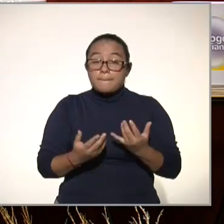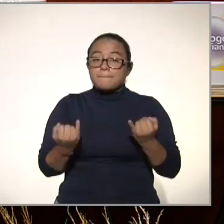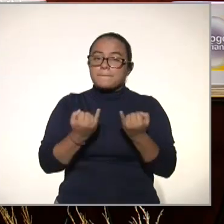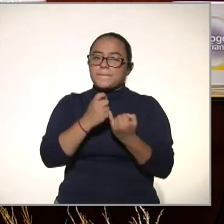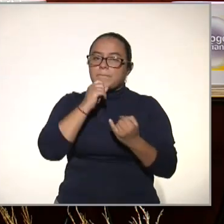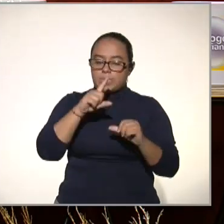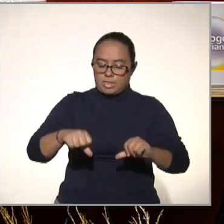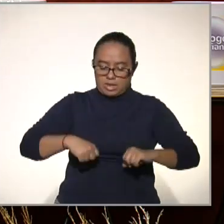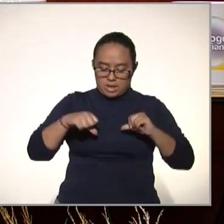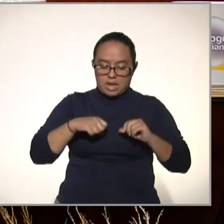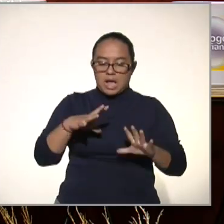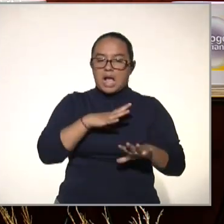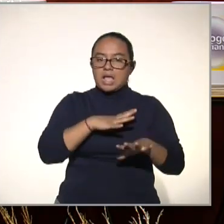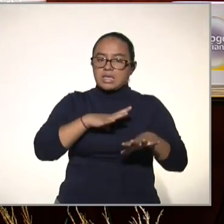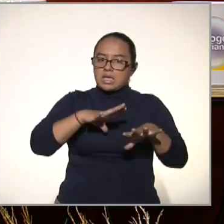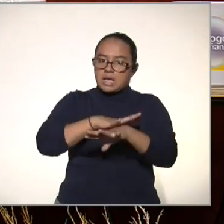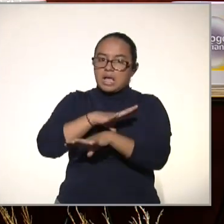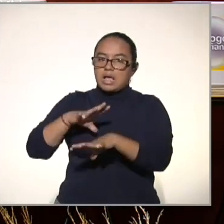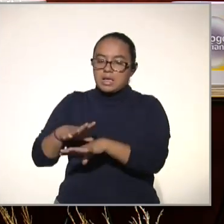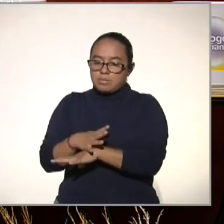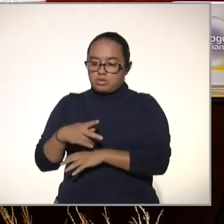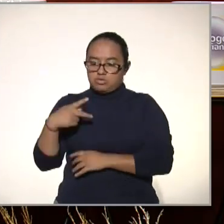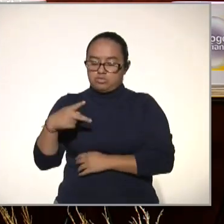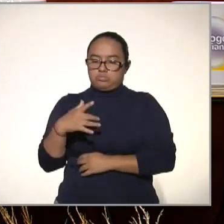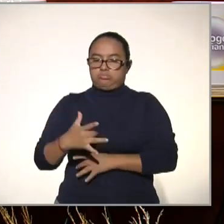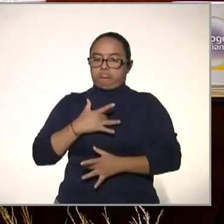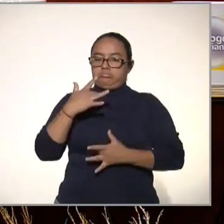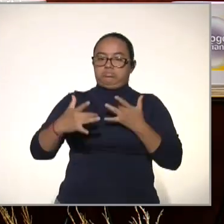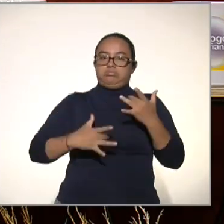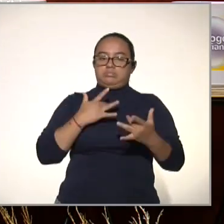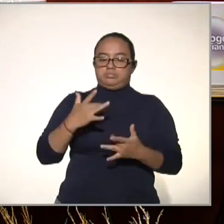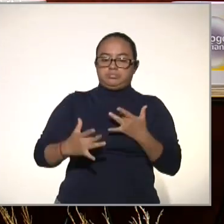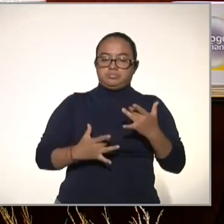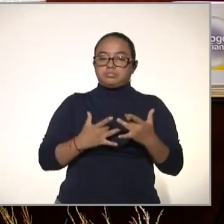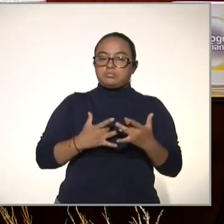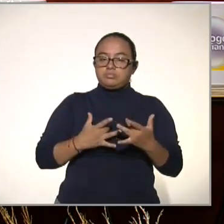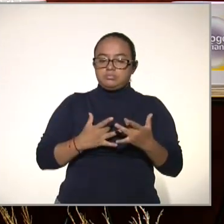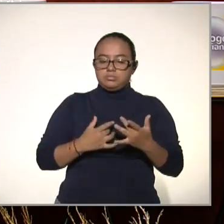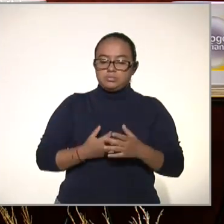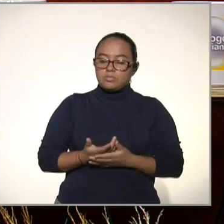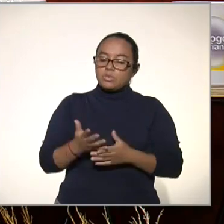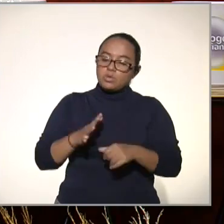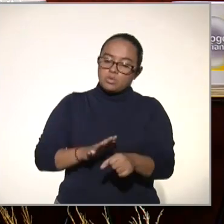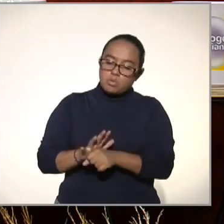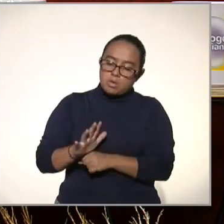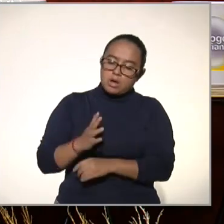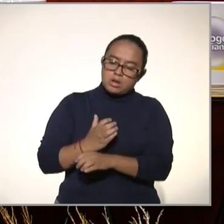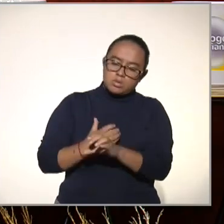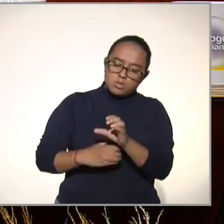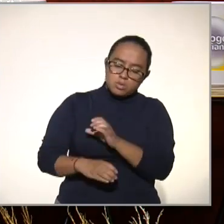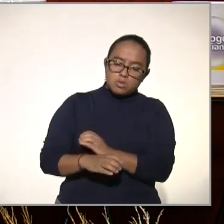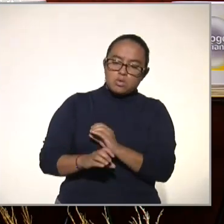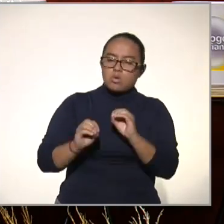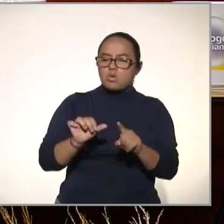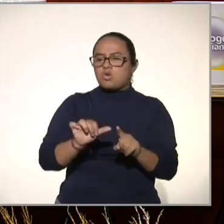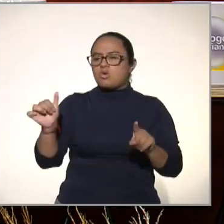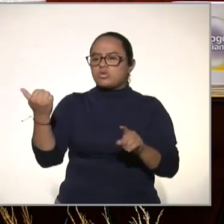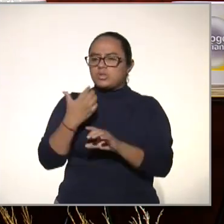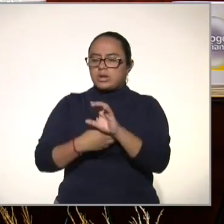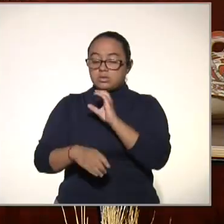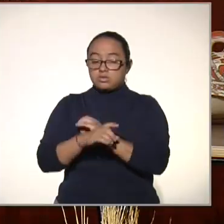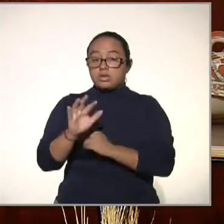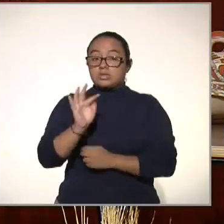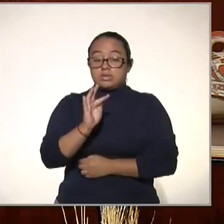todo un cambio, todo un nuevo experimentar, el qué cosas o qué otras cosas que